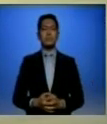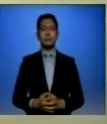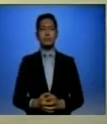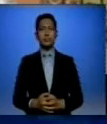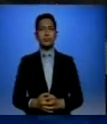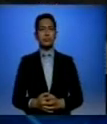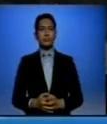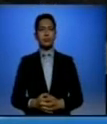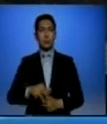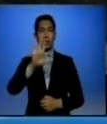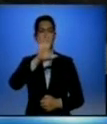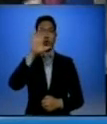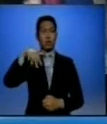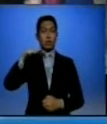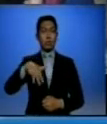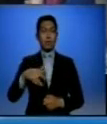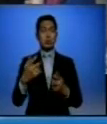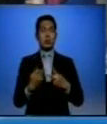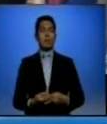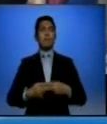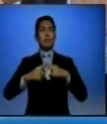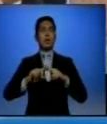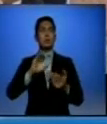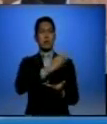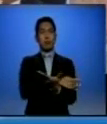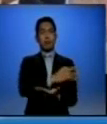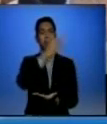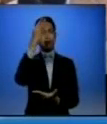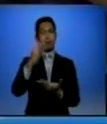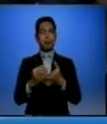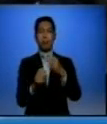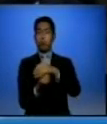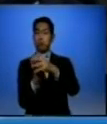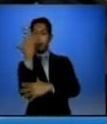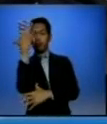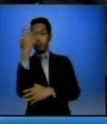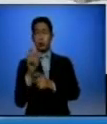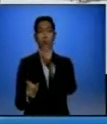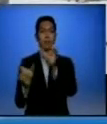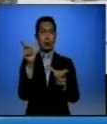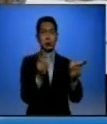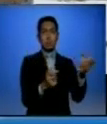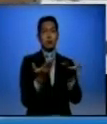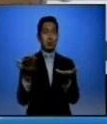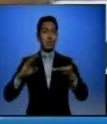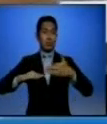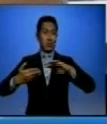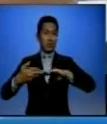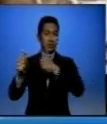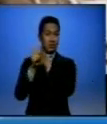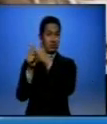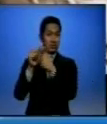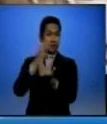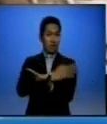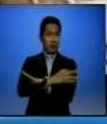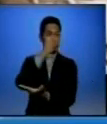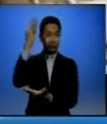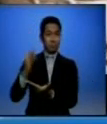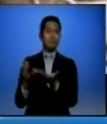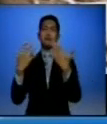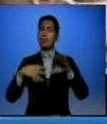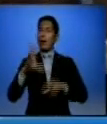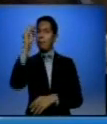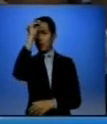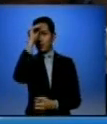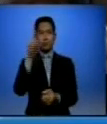Y luego de 5 meses de la reactivación del volcán Cotopaxi, los habitantes de esta región ya han aprendido a vivir con este riesgo natural. La baja en la